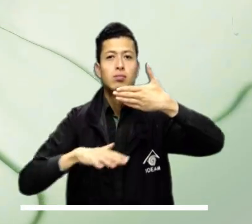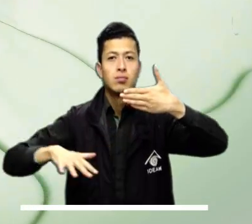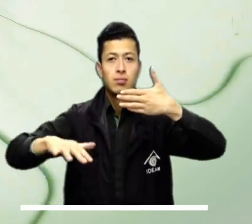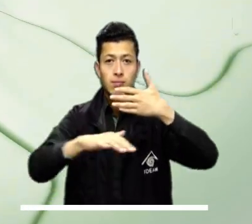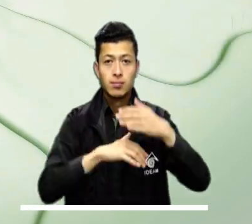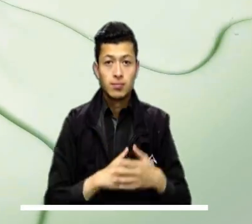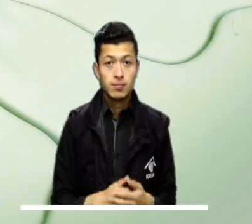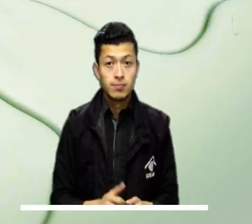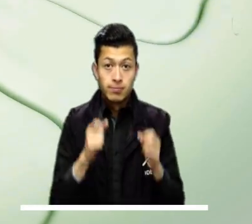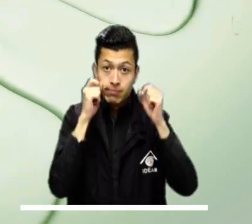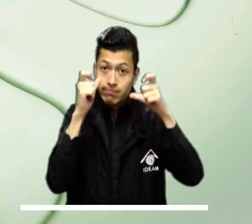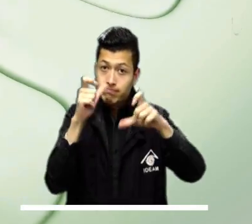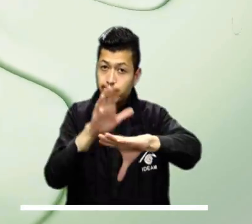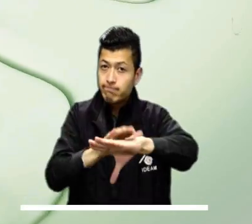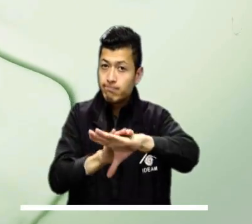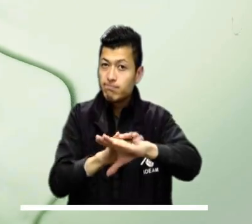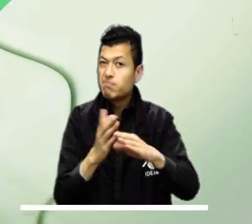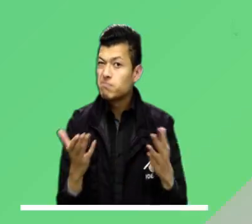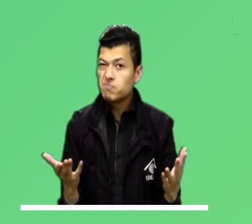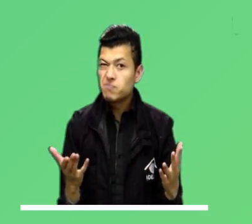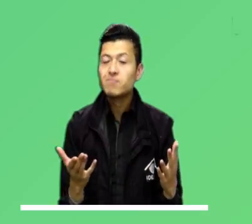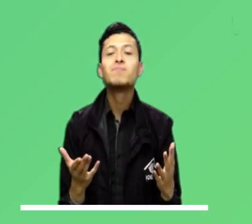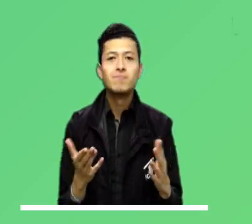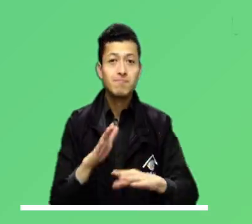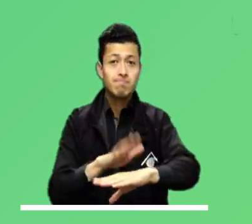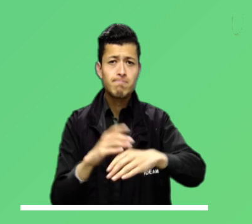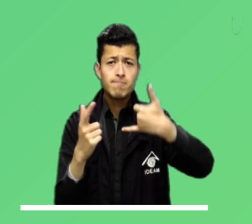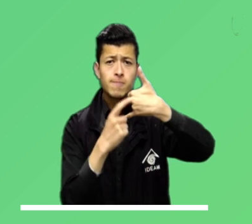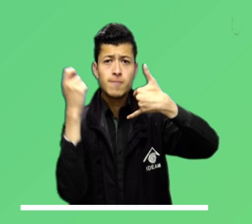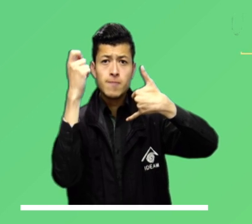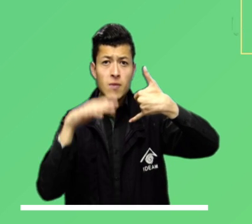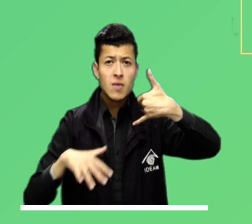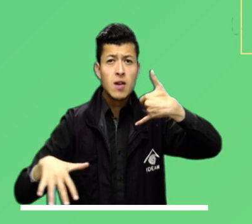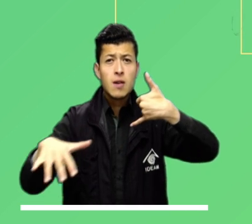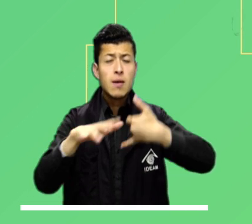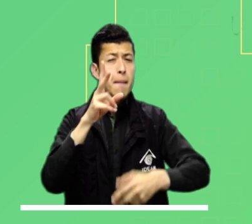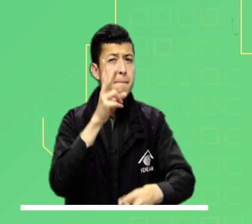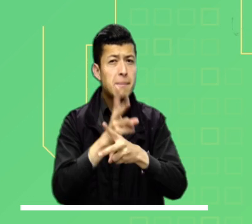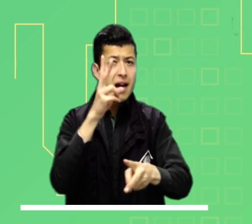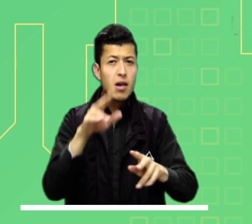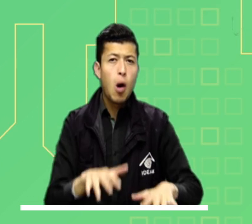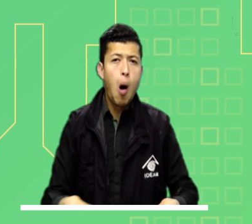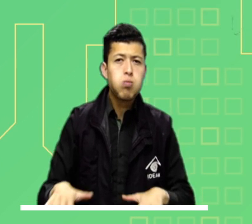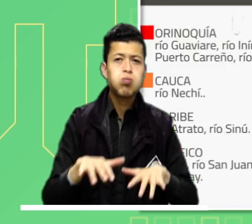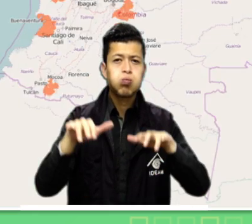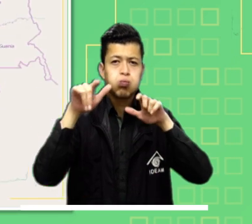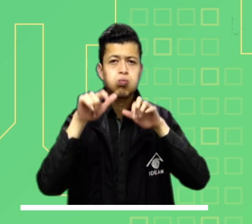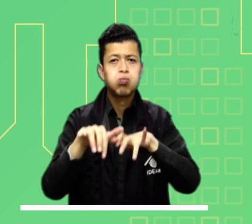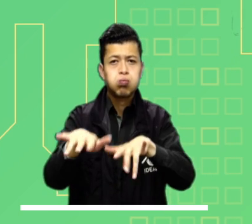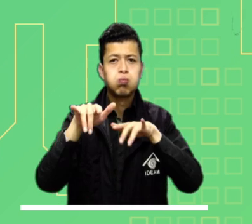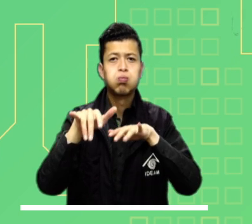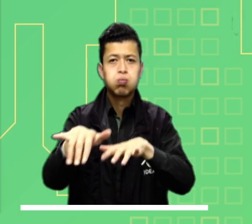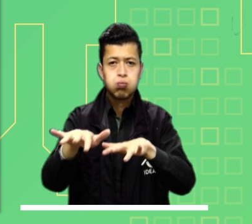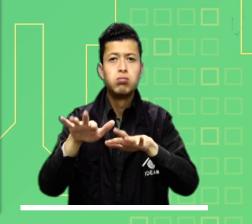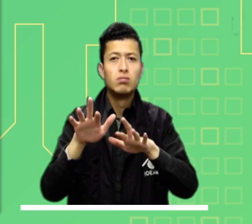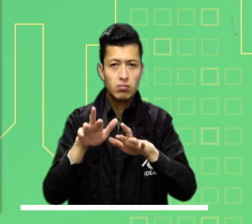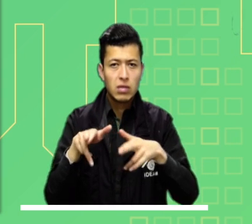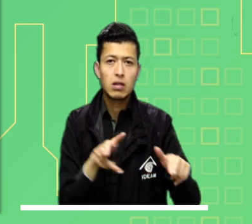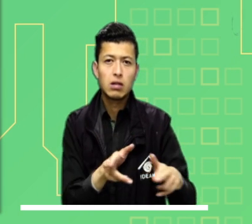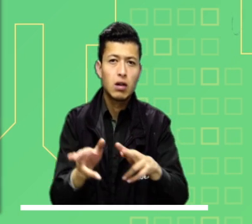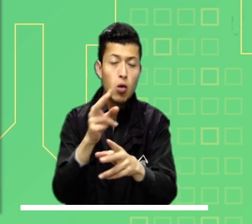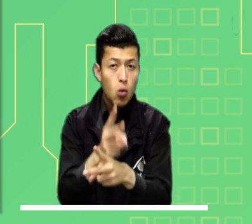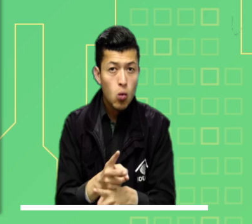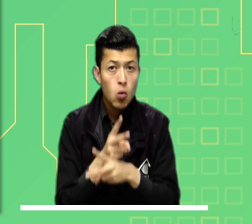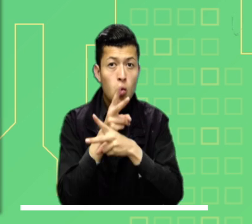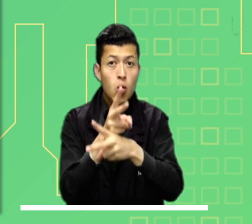cerros orientales y sur de la ciudad. ¿Y cuáles son las alertas activas? En la Orinoquía se presenta alerta roja en distintos puntos por